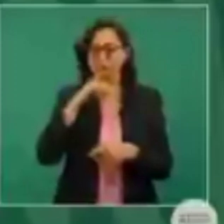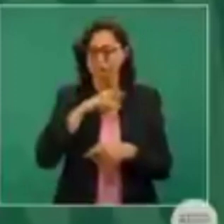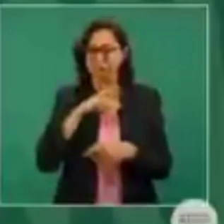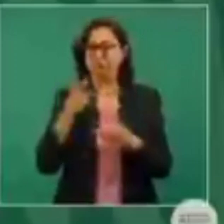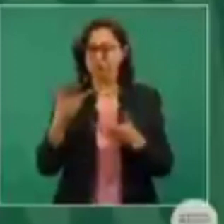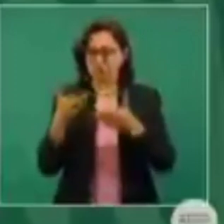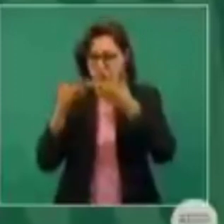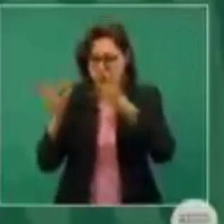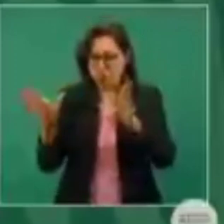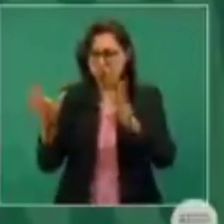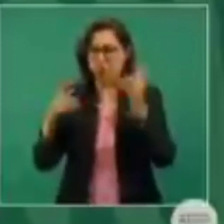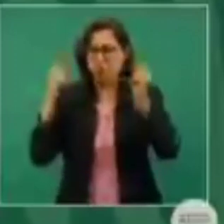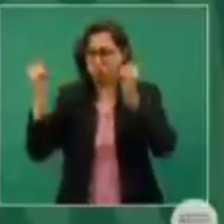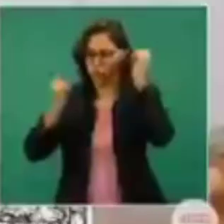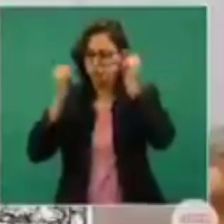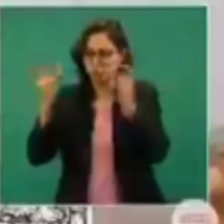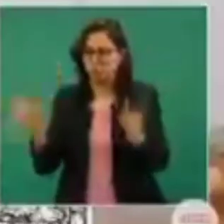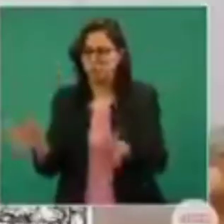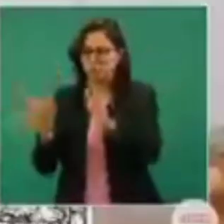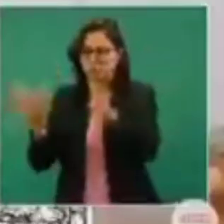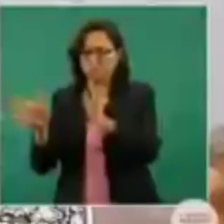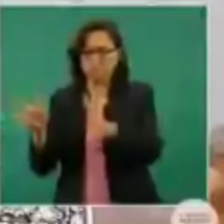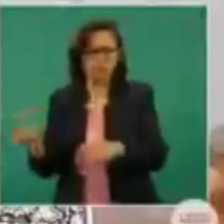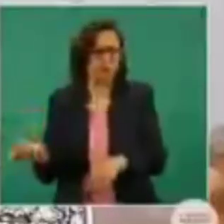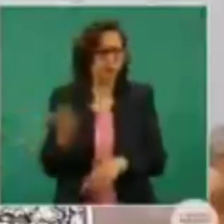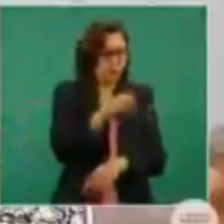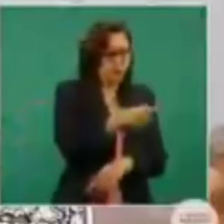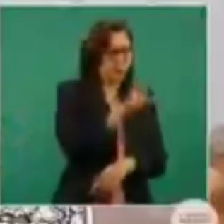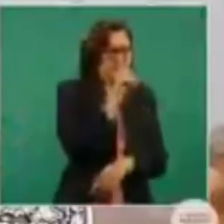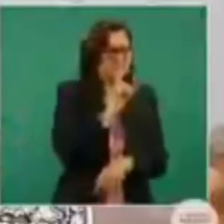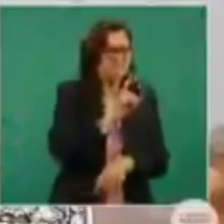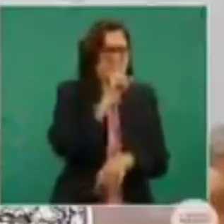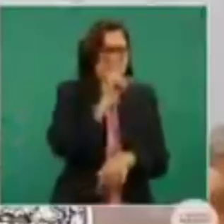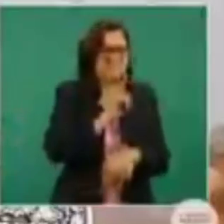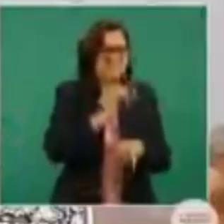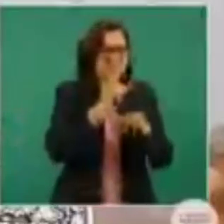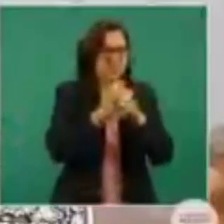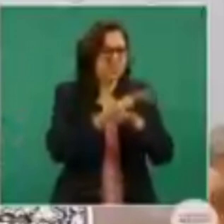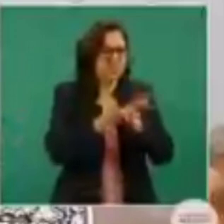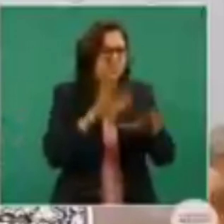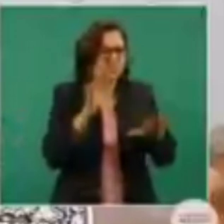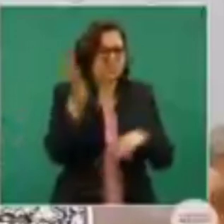ayuda, o mejor dicho, la desinformación no